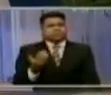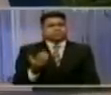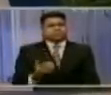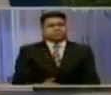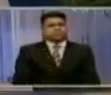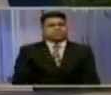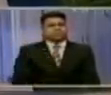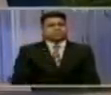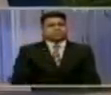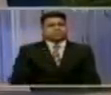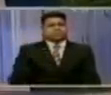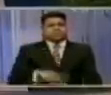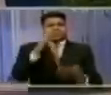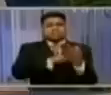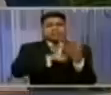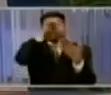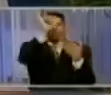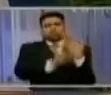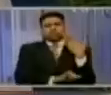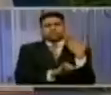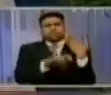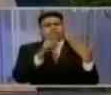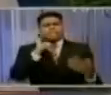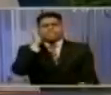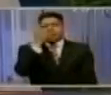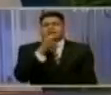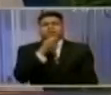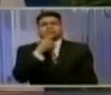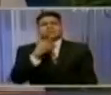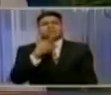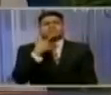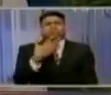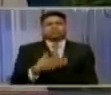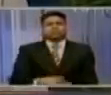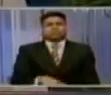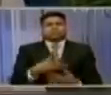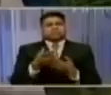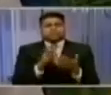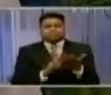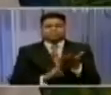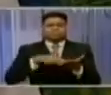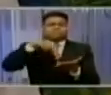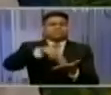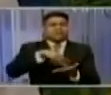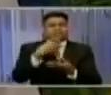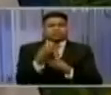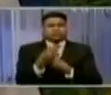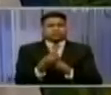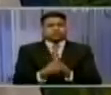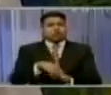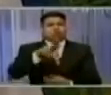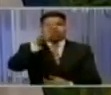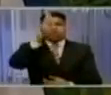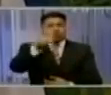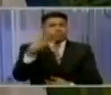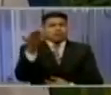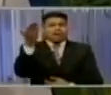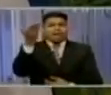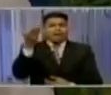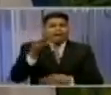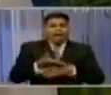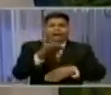del proyecto más hermoso que jamás se haya levantado en esta tierra. Nunca antes hubo un proyecto tan hermoso como